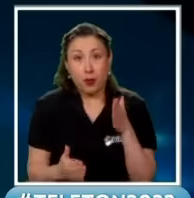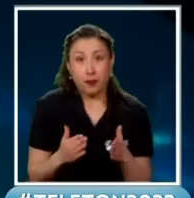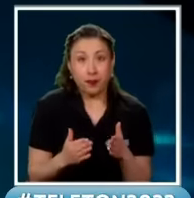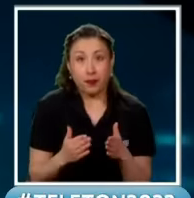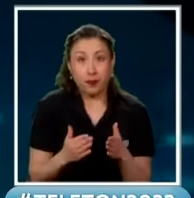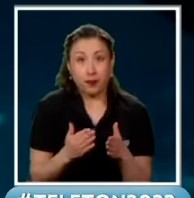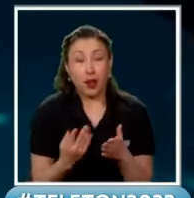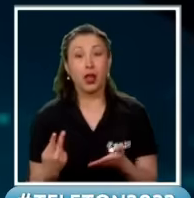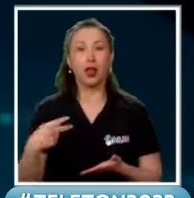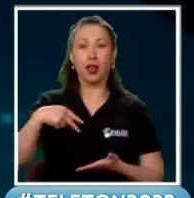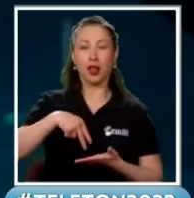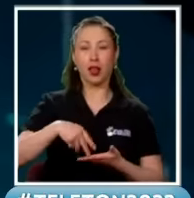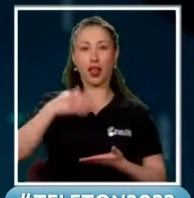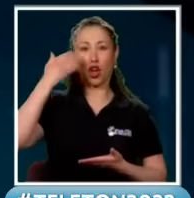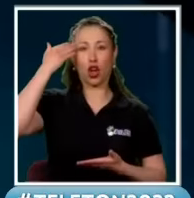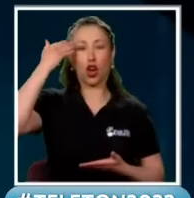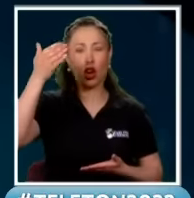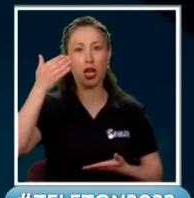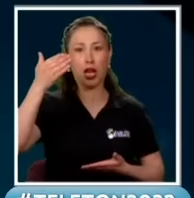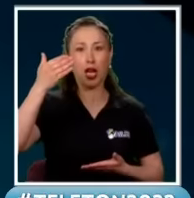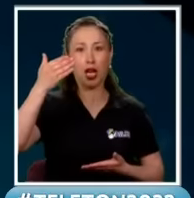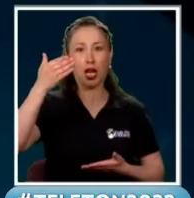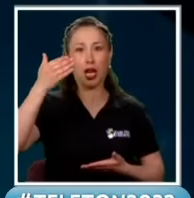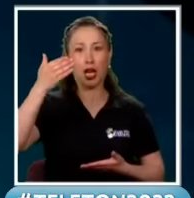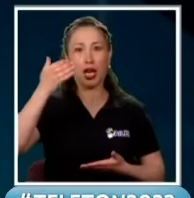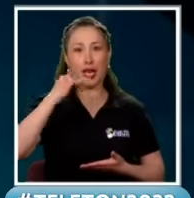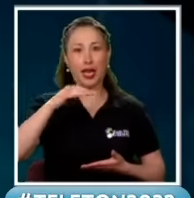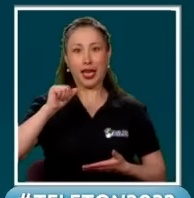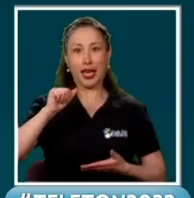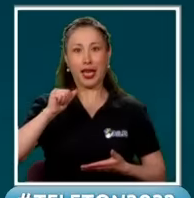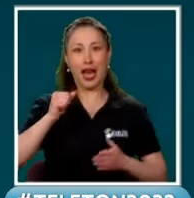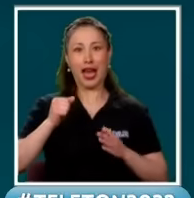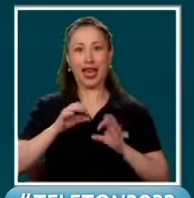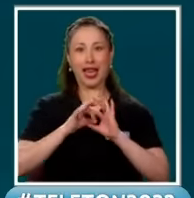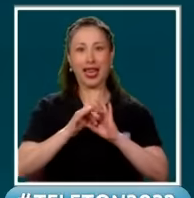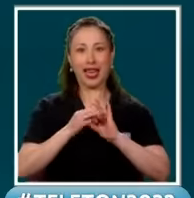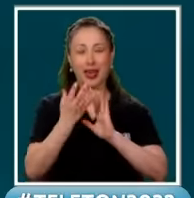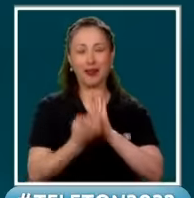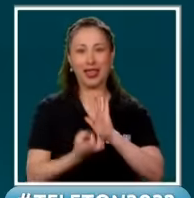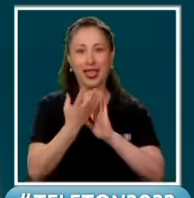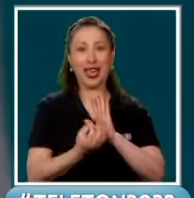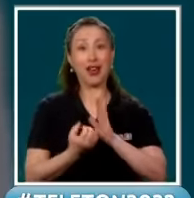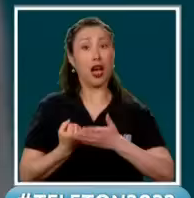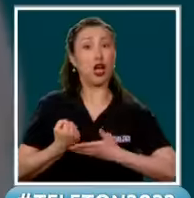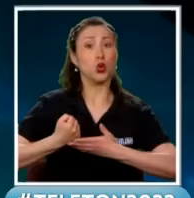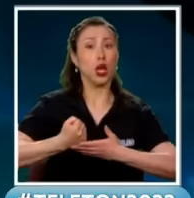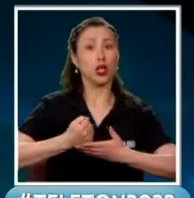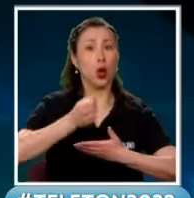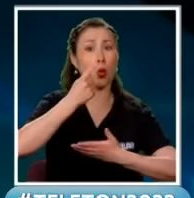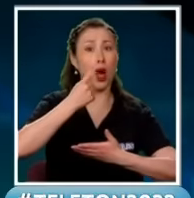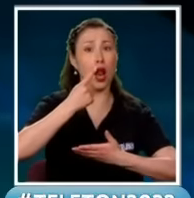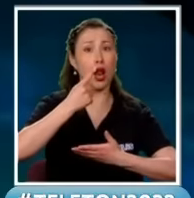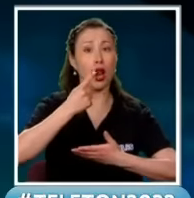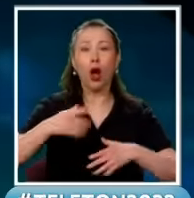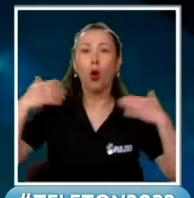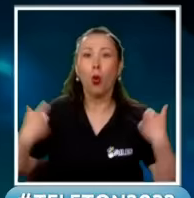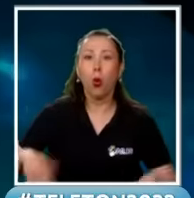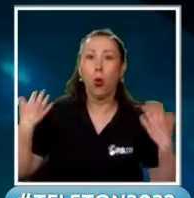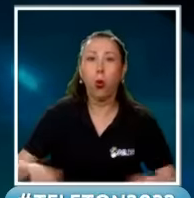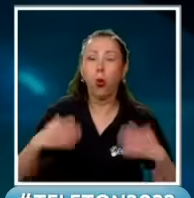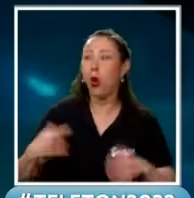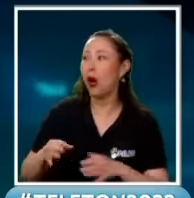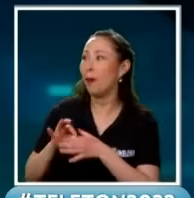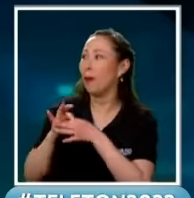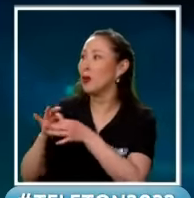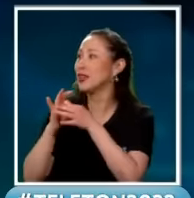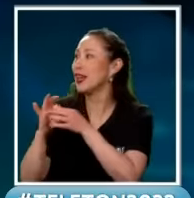Hola, soy Stefan Kramer. Gracias por descargarme. ¿En qué puedo ayudarte? Uy, muchas gracias